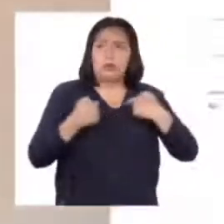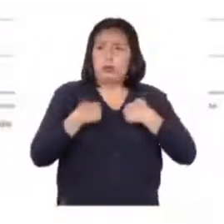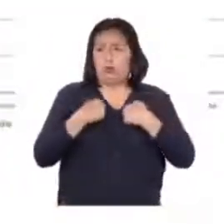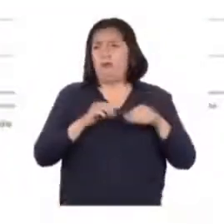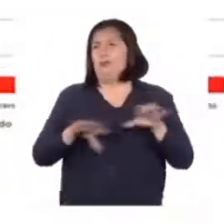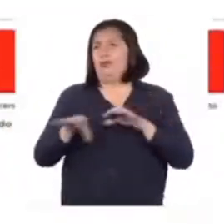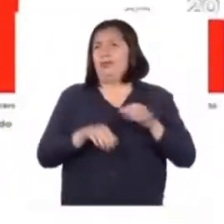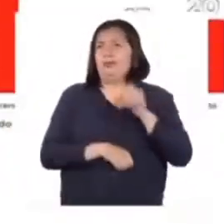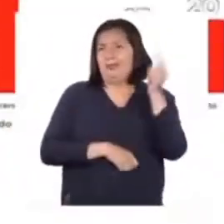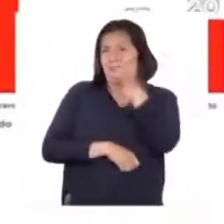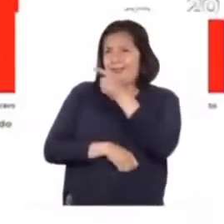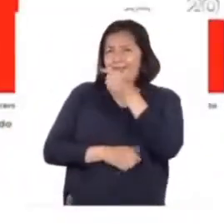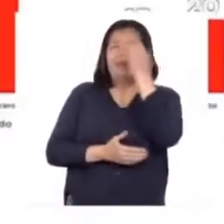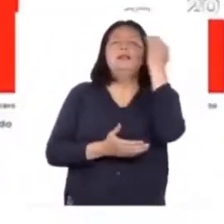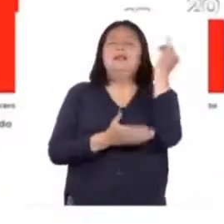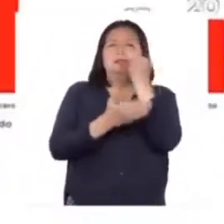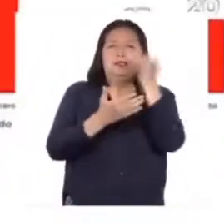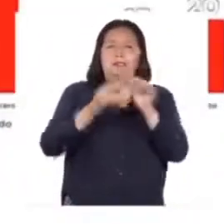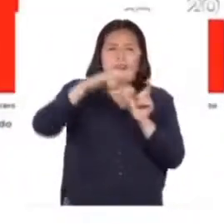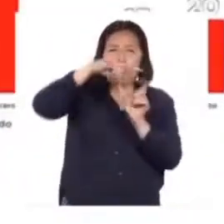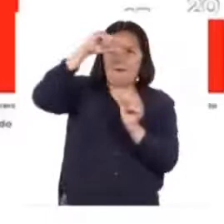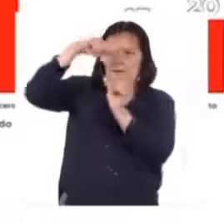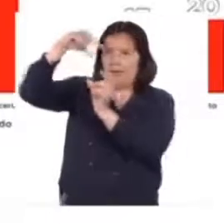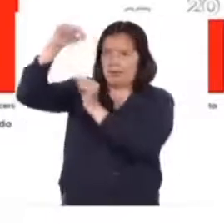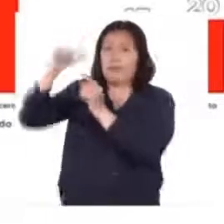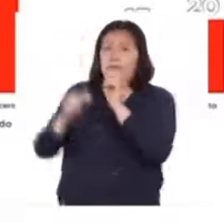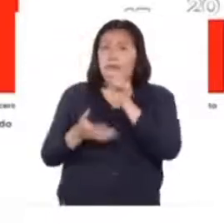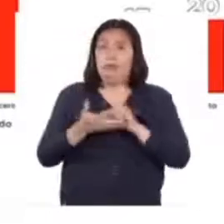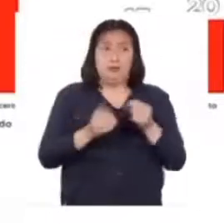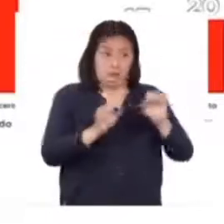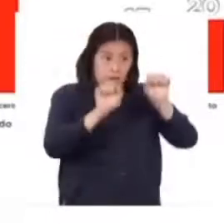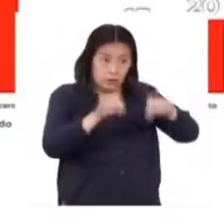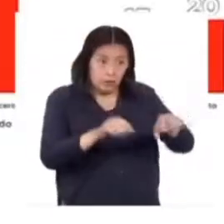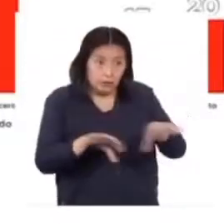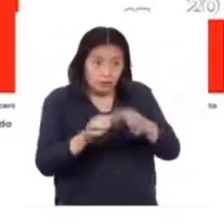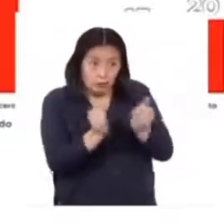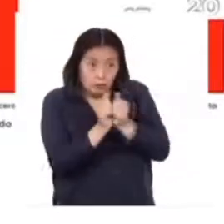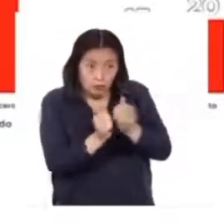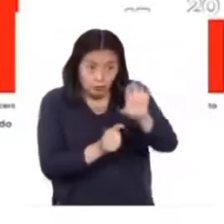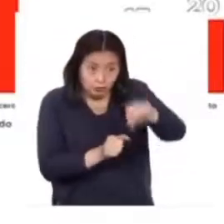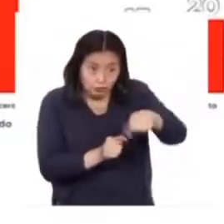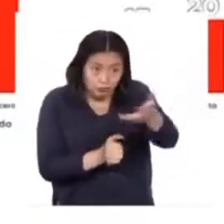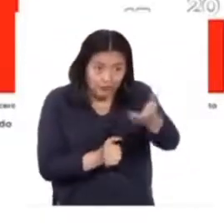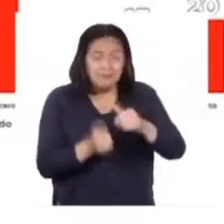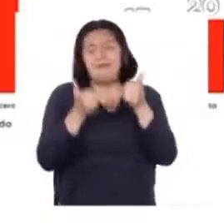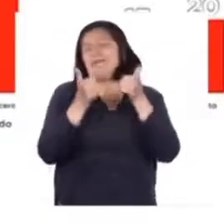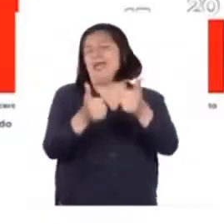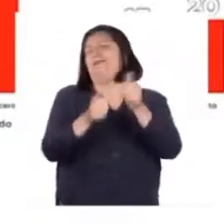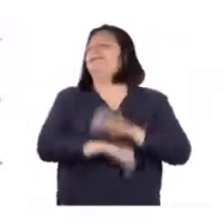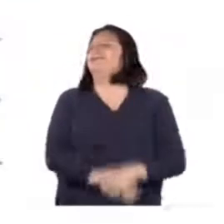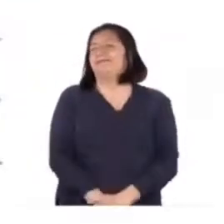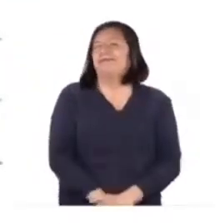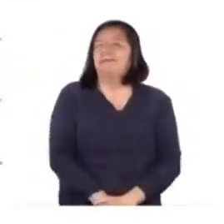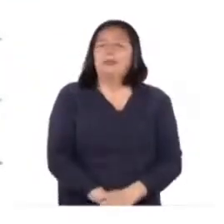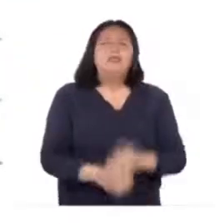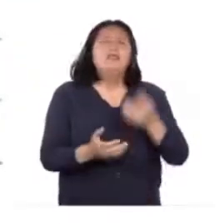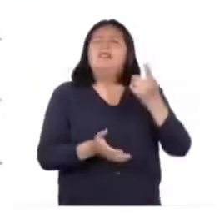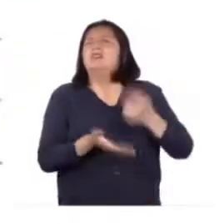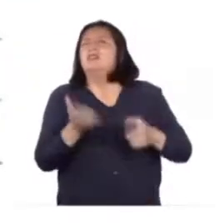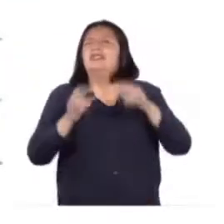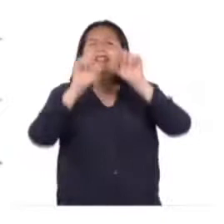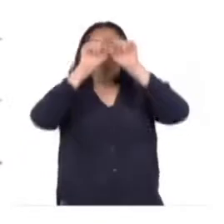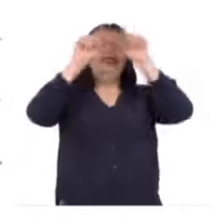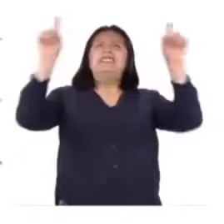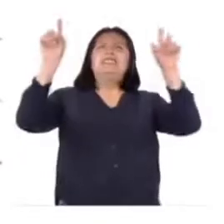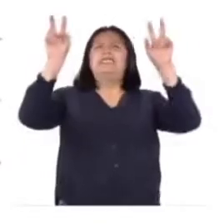elaboraré este gráfico de barras. ¿Lo revisamos juntos? ¡Genial! ¿Cuál es el